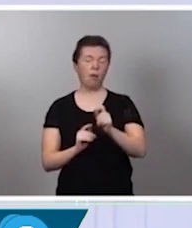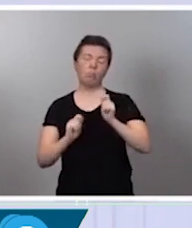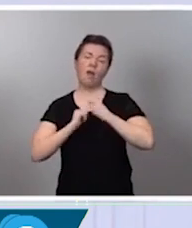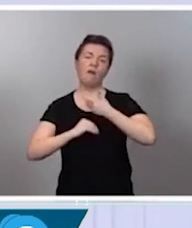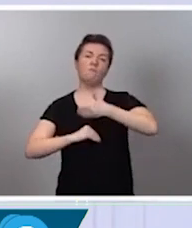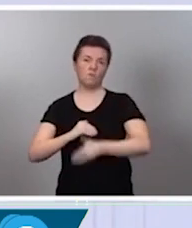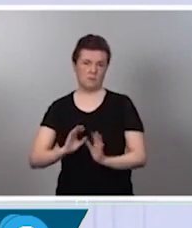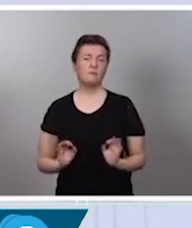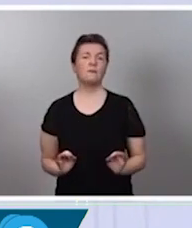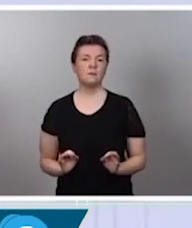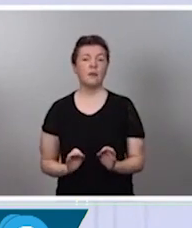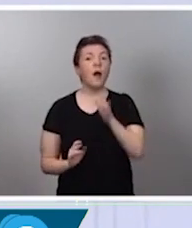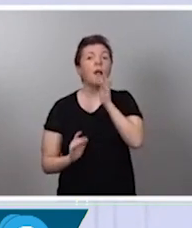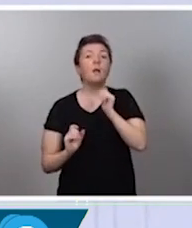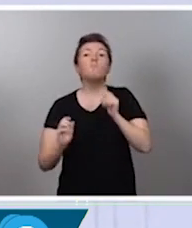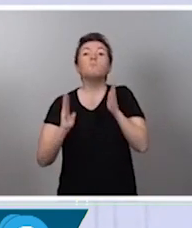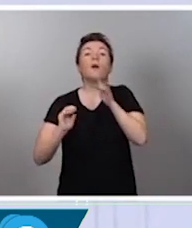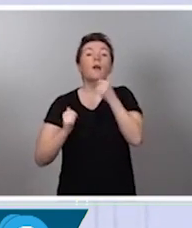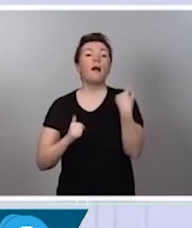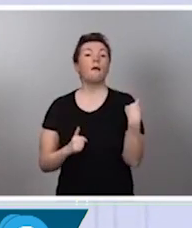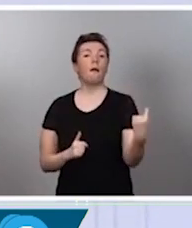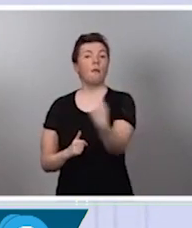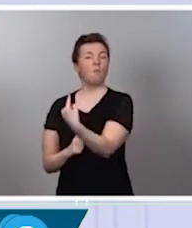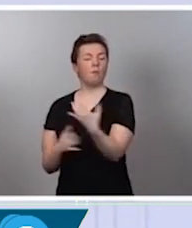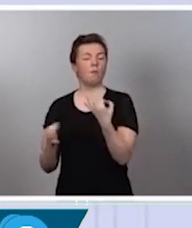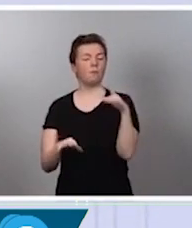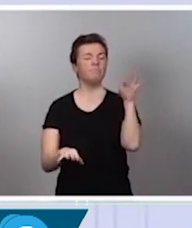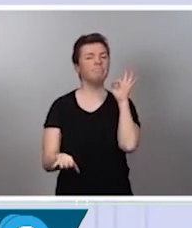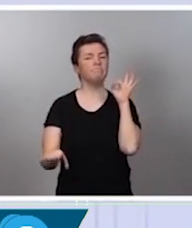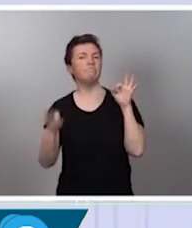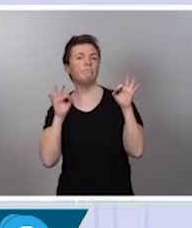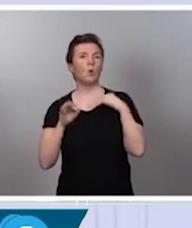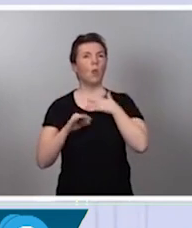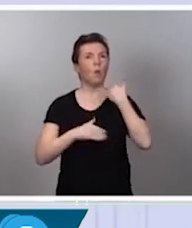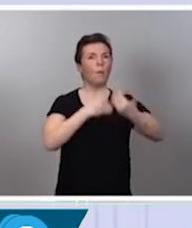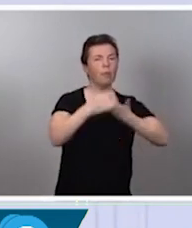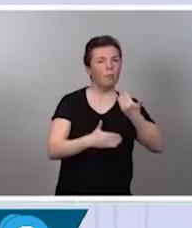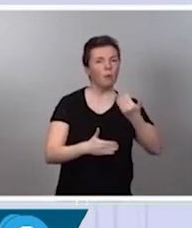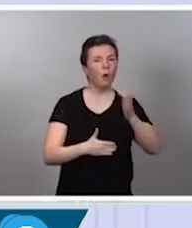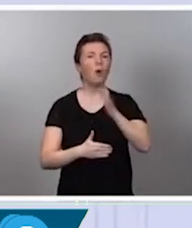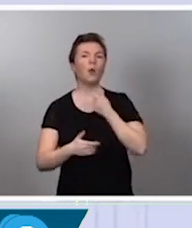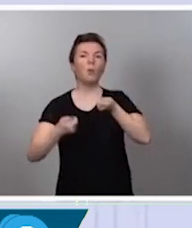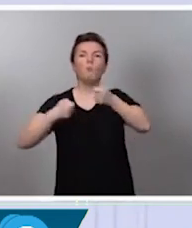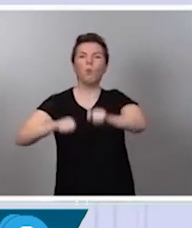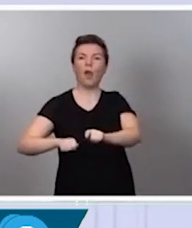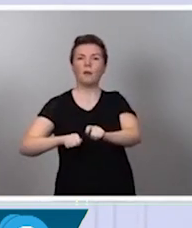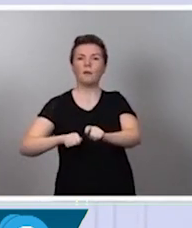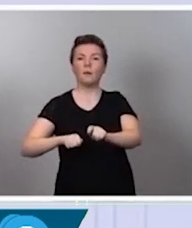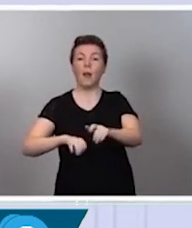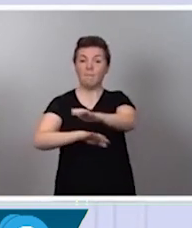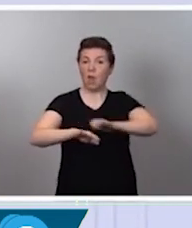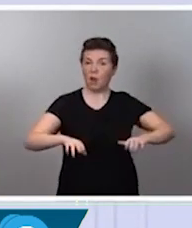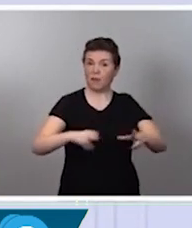hablado antes del aumento de empleo público para disfrazar las malas cifras de paro, bueno, pues